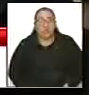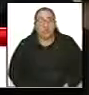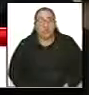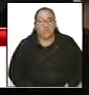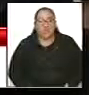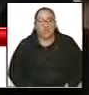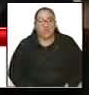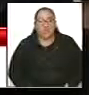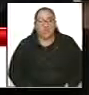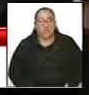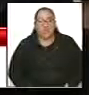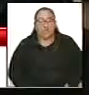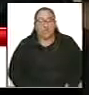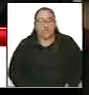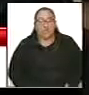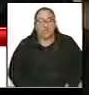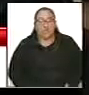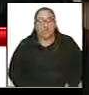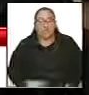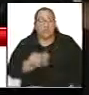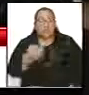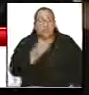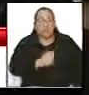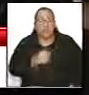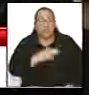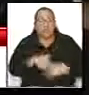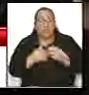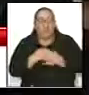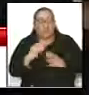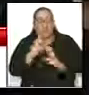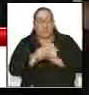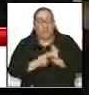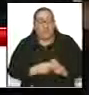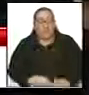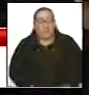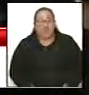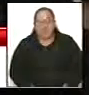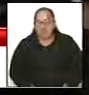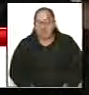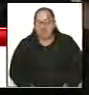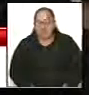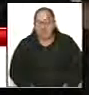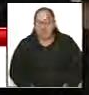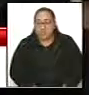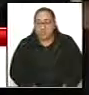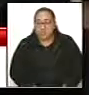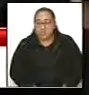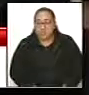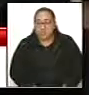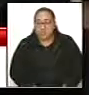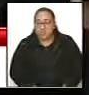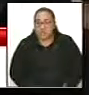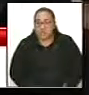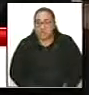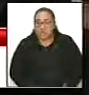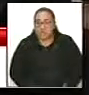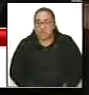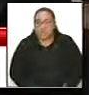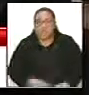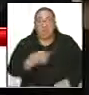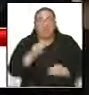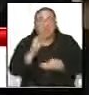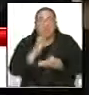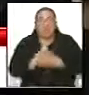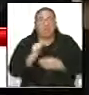Lamentablemente, como se ha podido observar, no todas las regiones, salvo algunas capitales, 22, sí